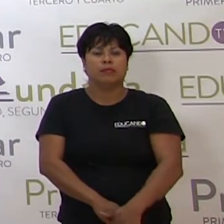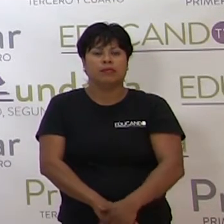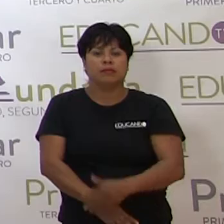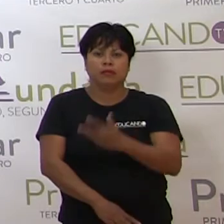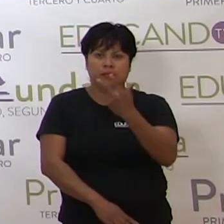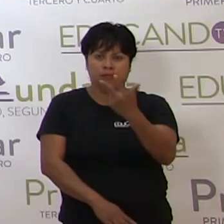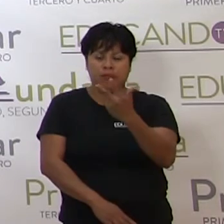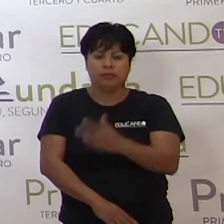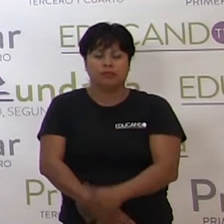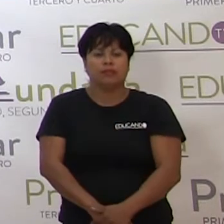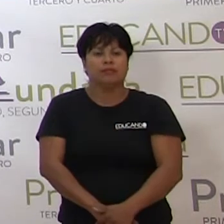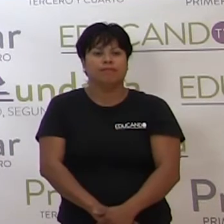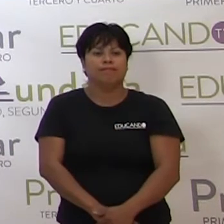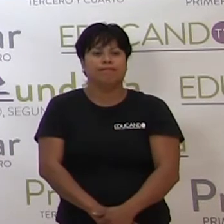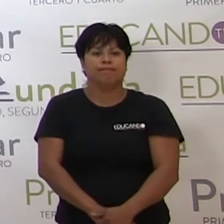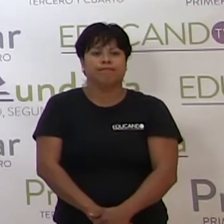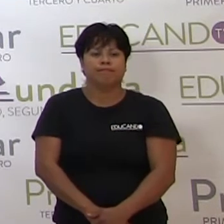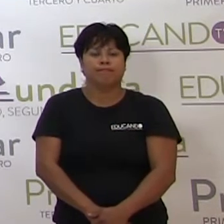8.